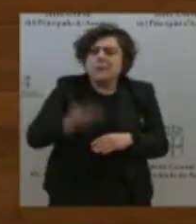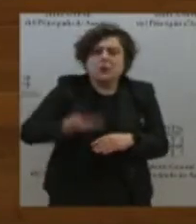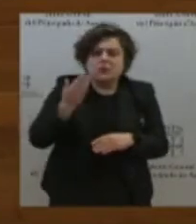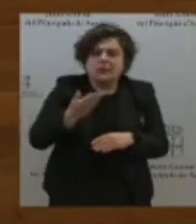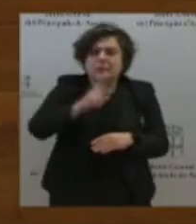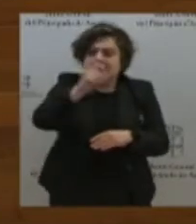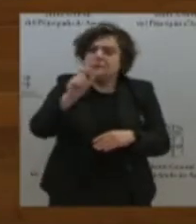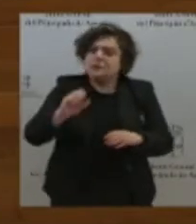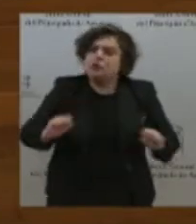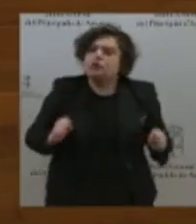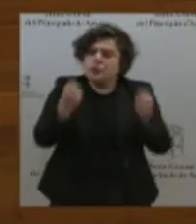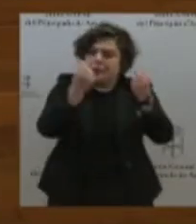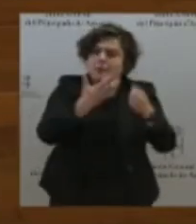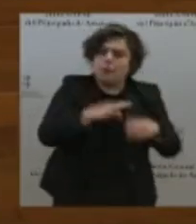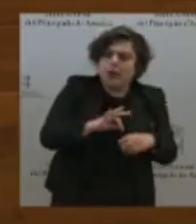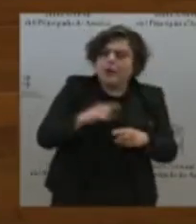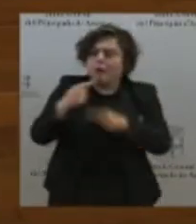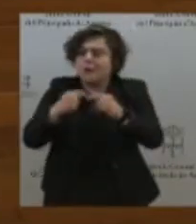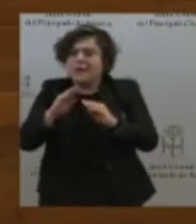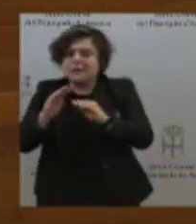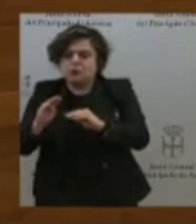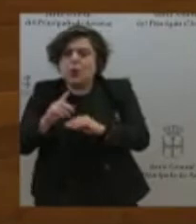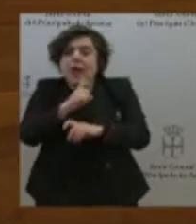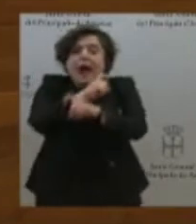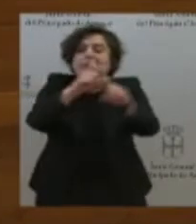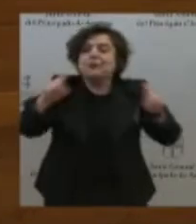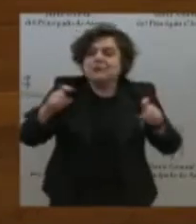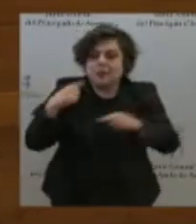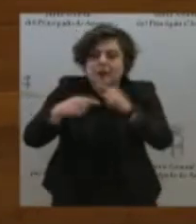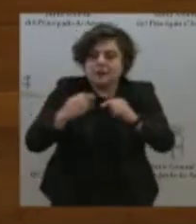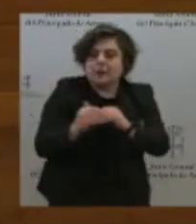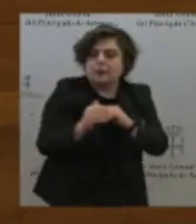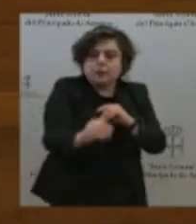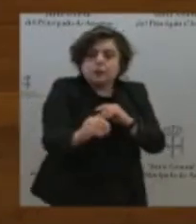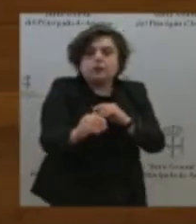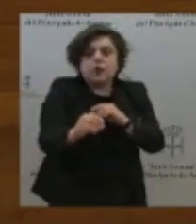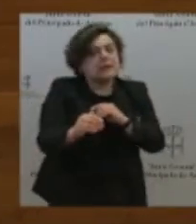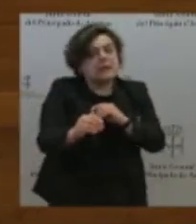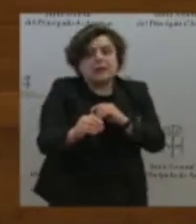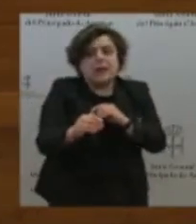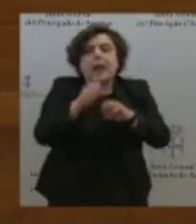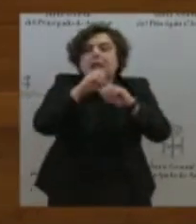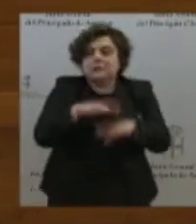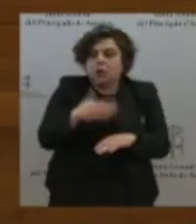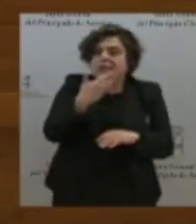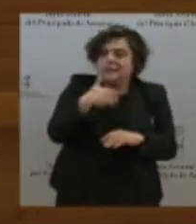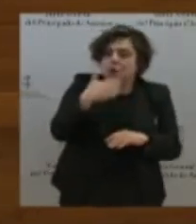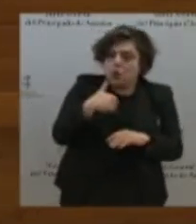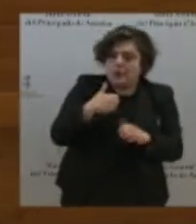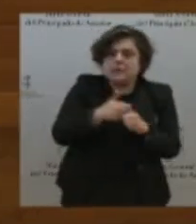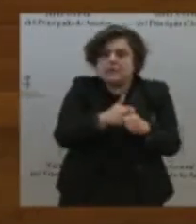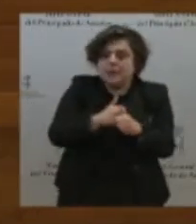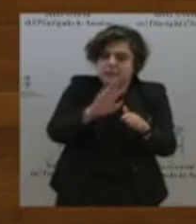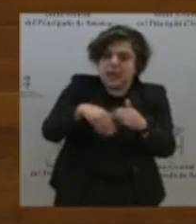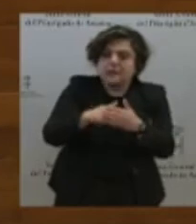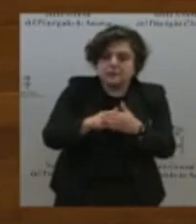es una advertencia para las futuras generaciones que estos hechos sean perseguidos hasta el final. Esto contribuye a la paz jurídica